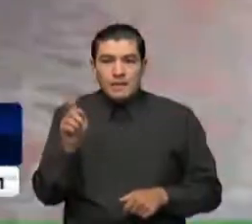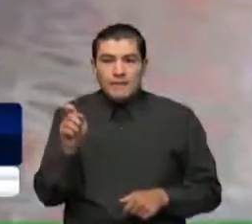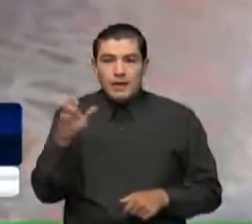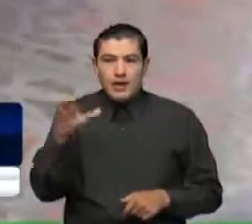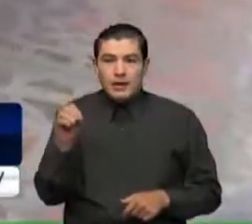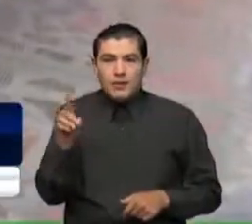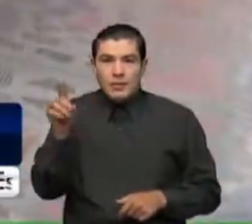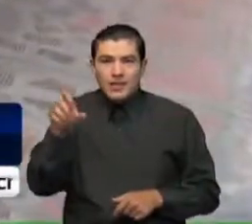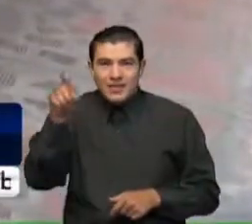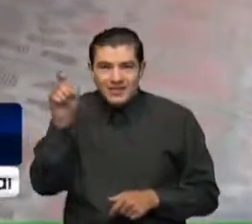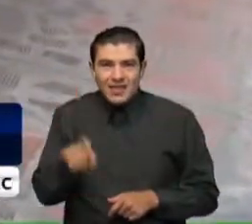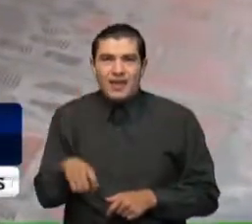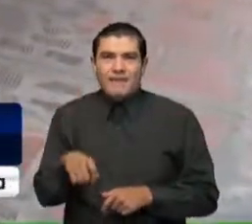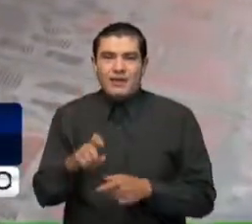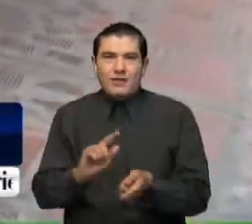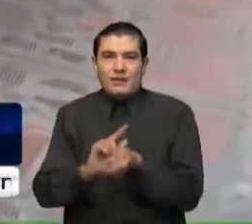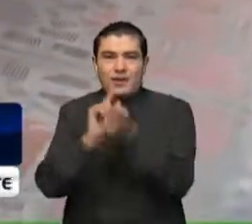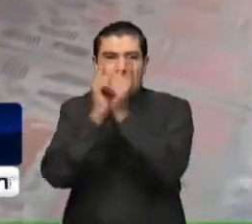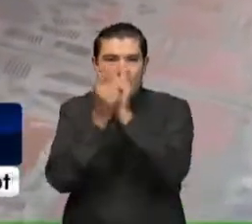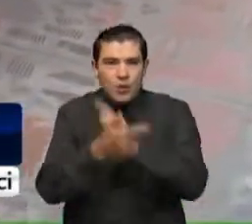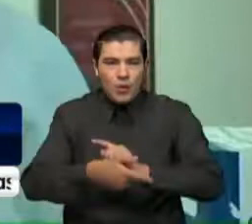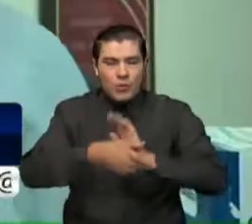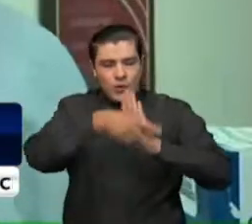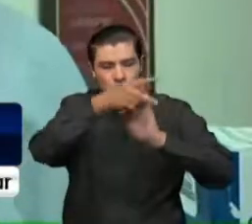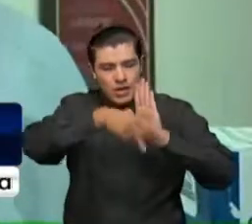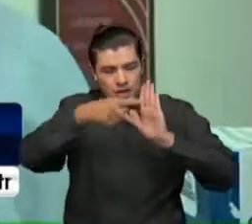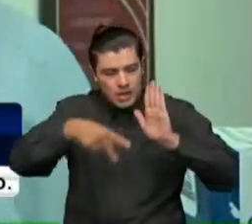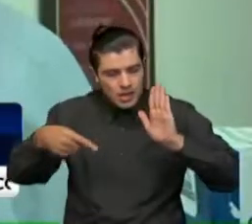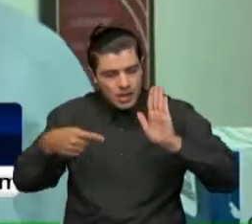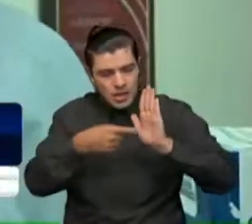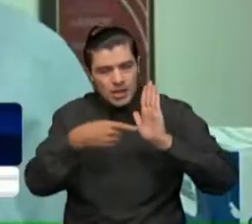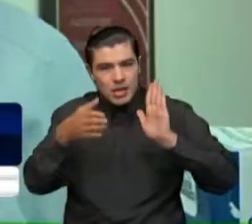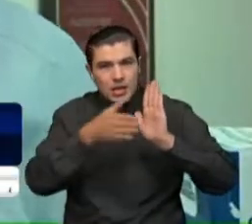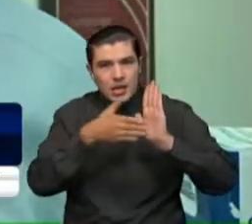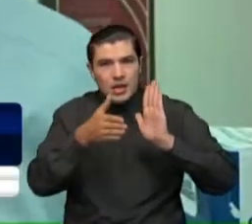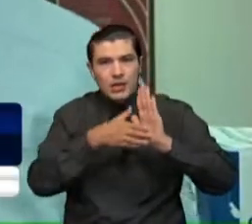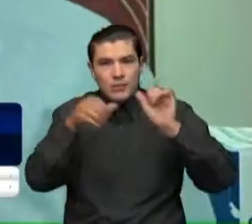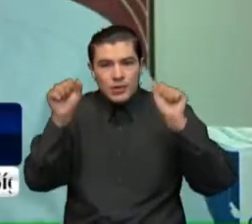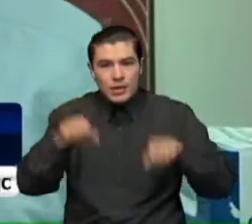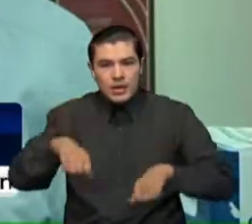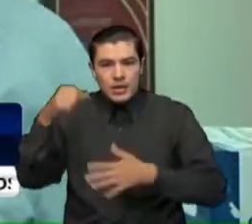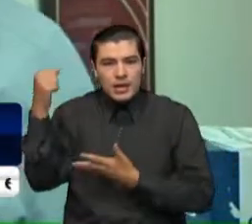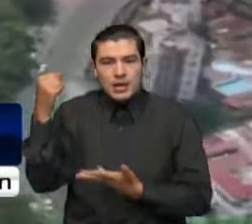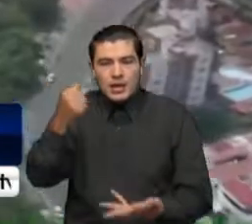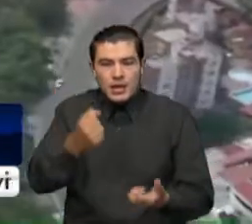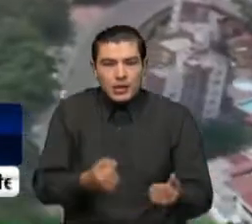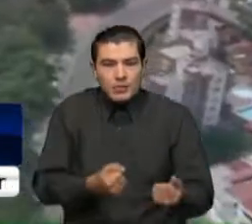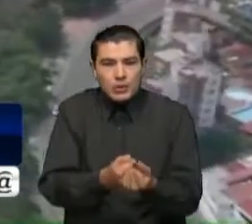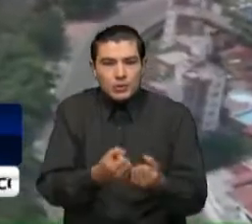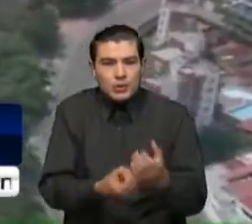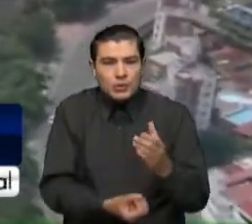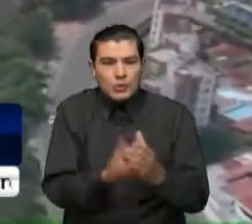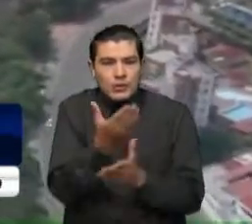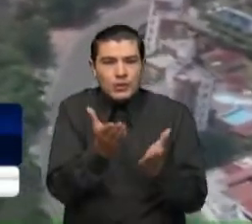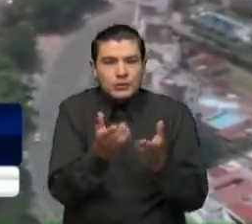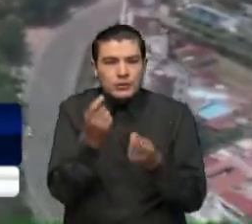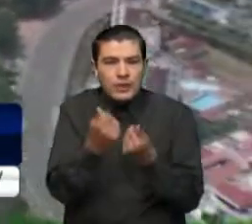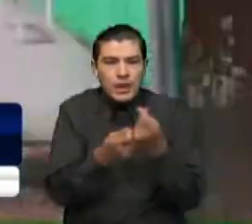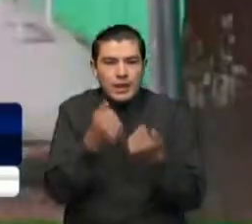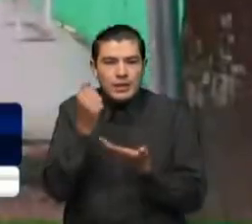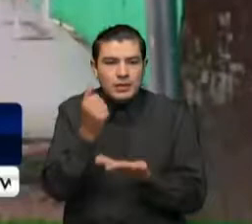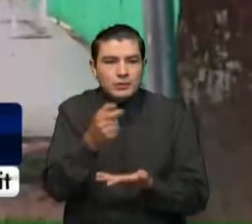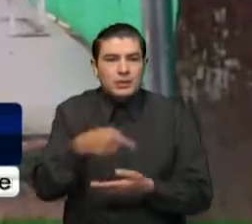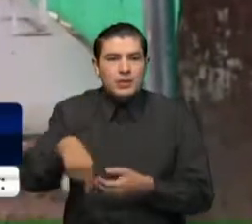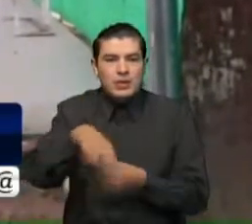que tiene que existir una reforma constitucional para que hay riggen nuevos recursos a las regiones el norte de santander faltan